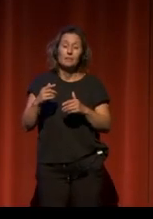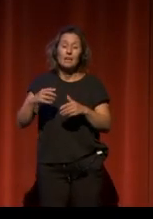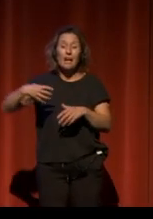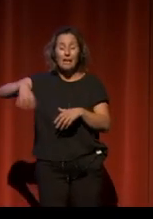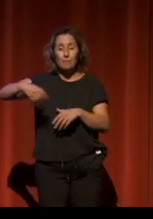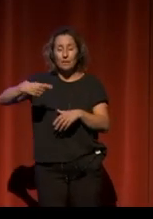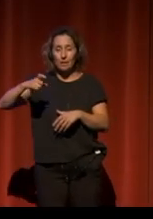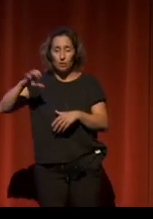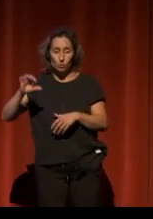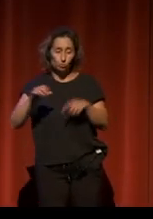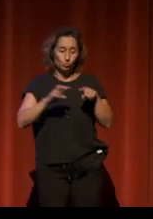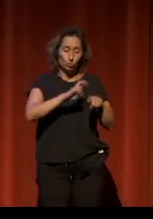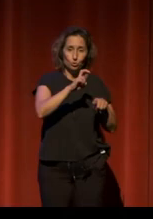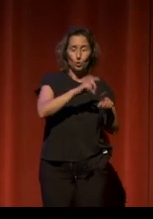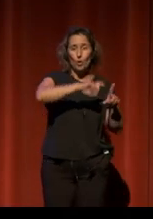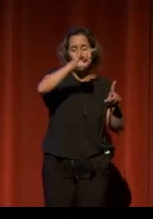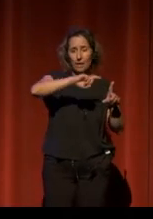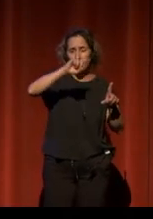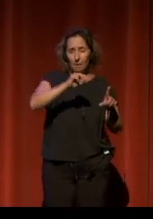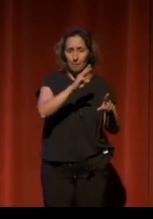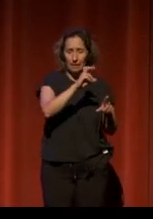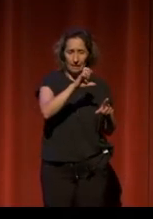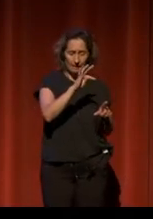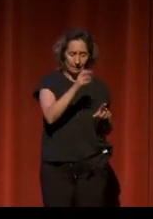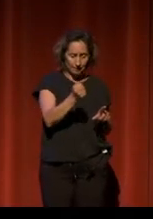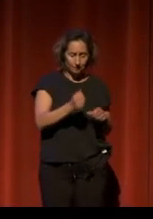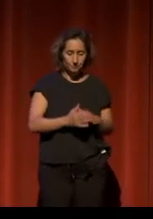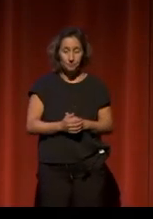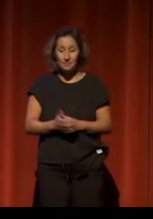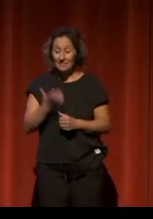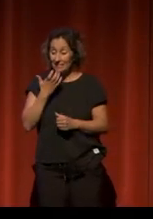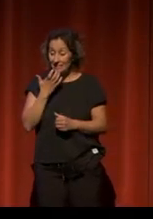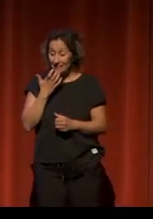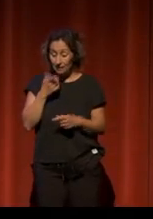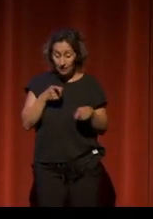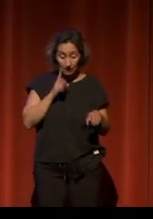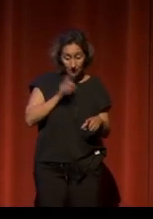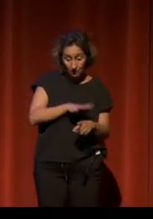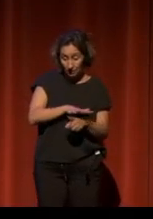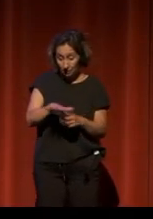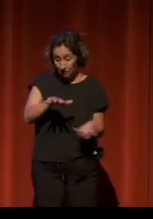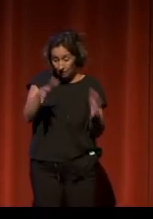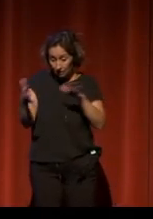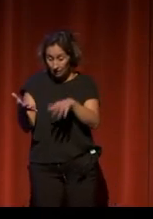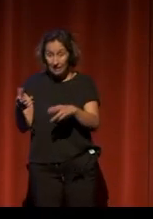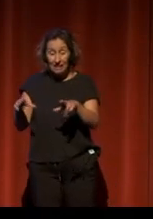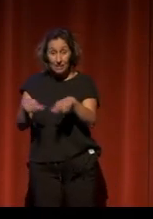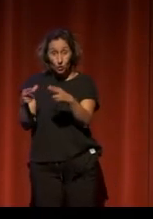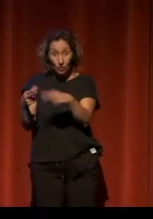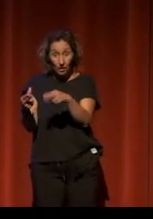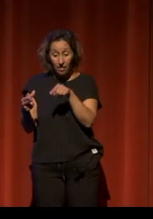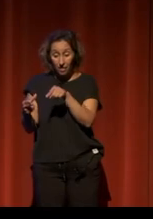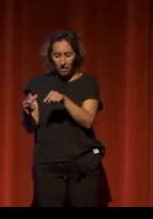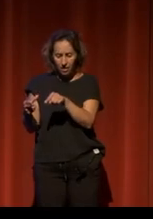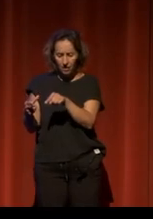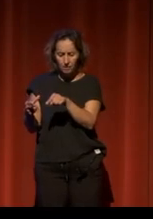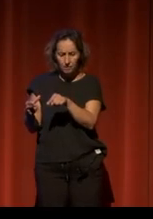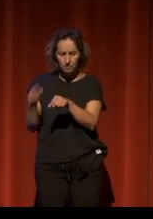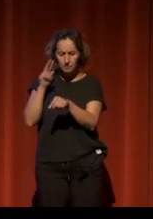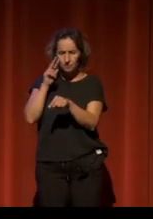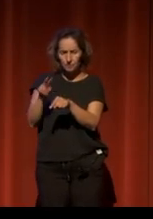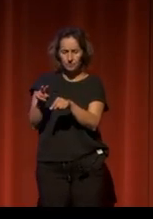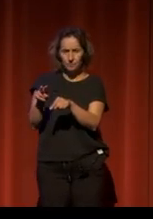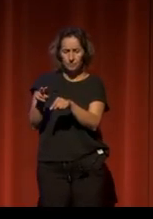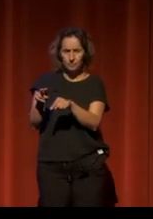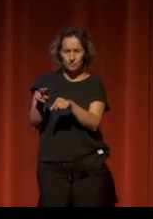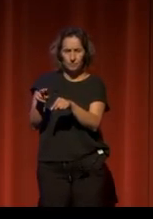pareta Y si aplicamos a la sociedad a la vida a la realidad esta idea de las redes nos damos cuenta que es mucho más frecuente las